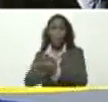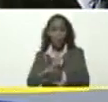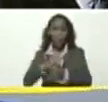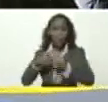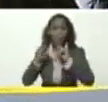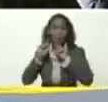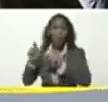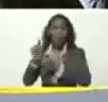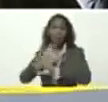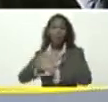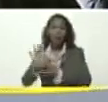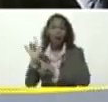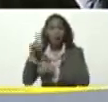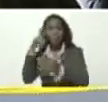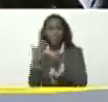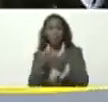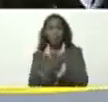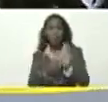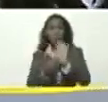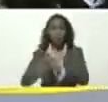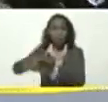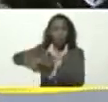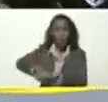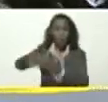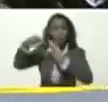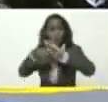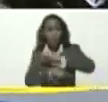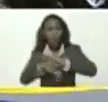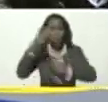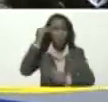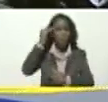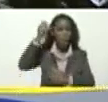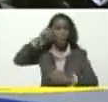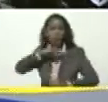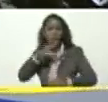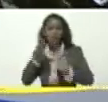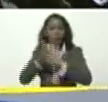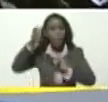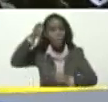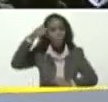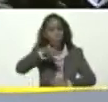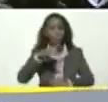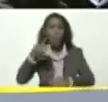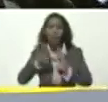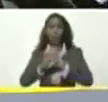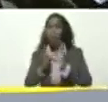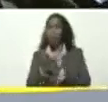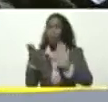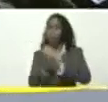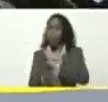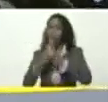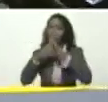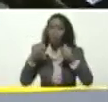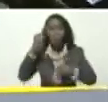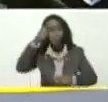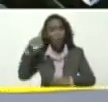está, en la huella profunda de la memoria histórica de los pueblos del mundo, y sobre todo del pueblo